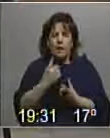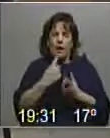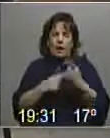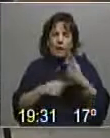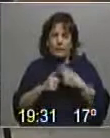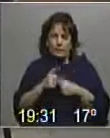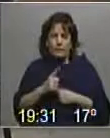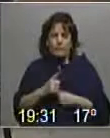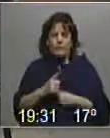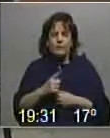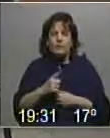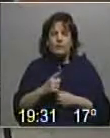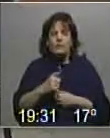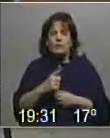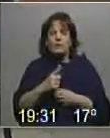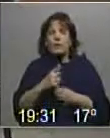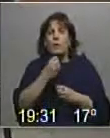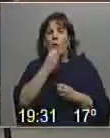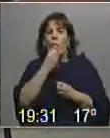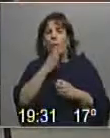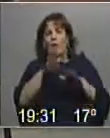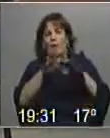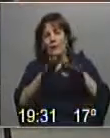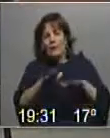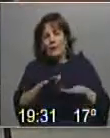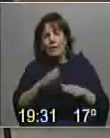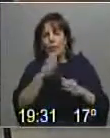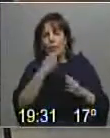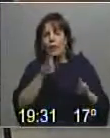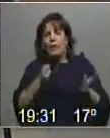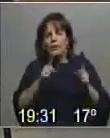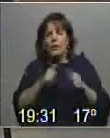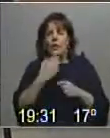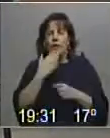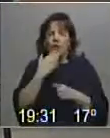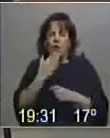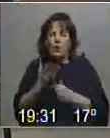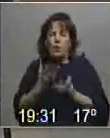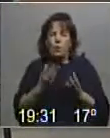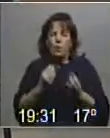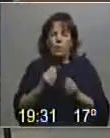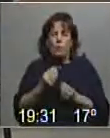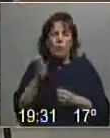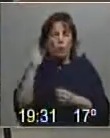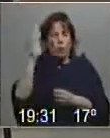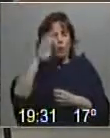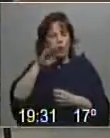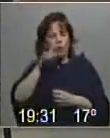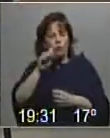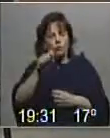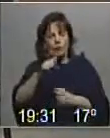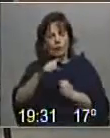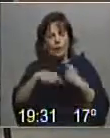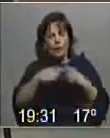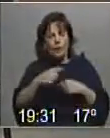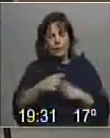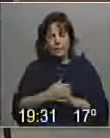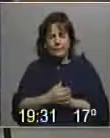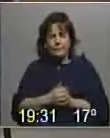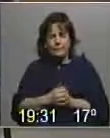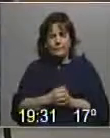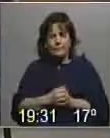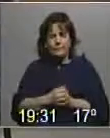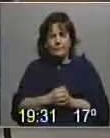Buena estadía acá en Uruguay y buen retorno. Te agradezco muchísimo. Es un honor estar en tu programa.